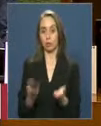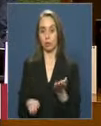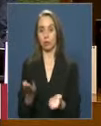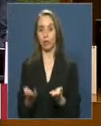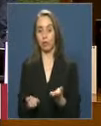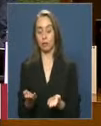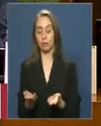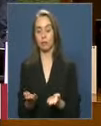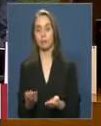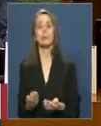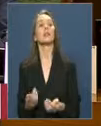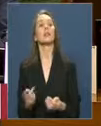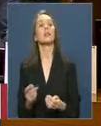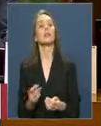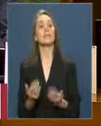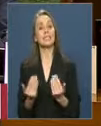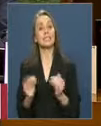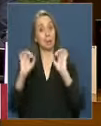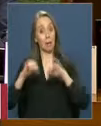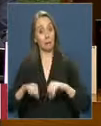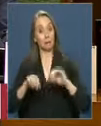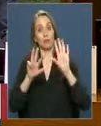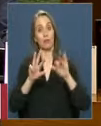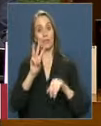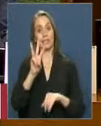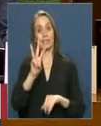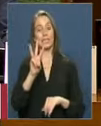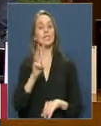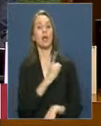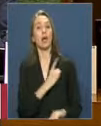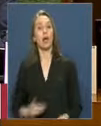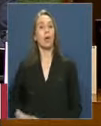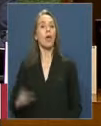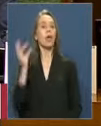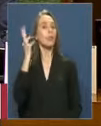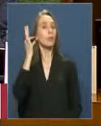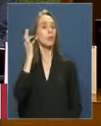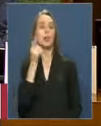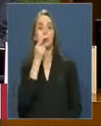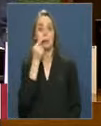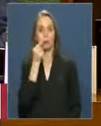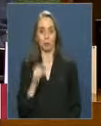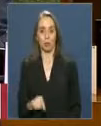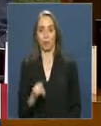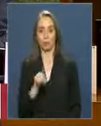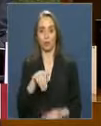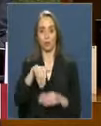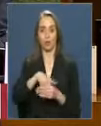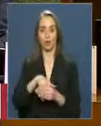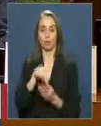y que requiere para su aprobación de 93 diputadas y diputados. En votación.